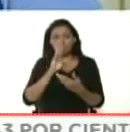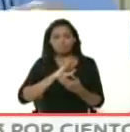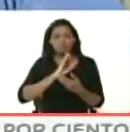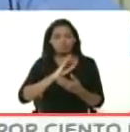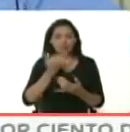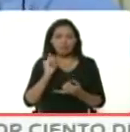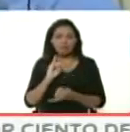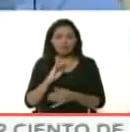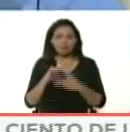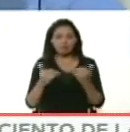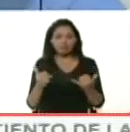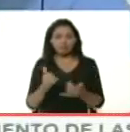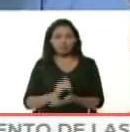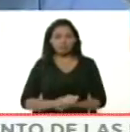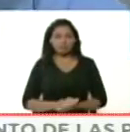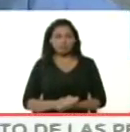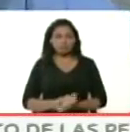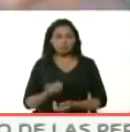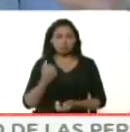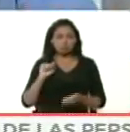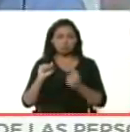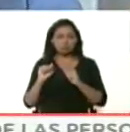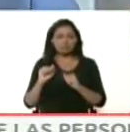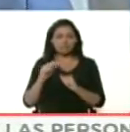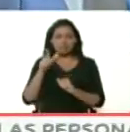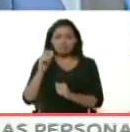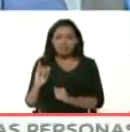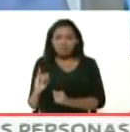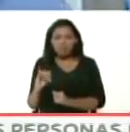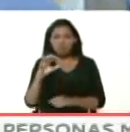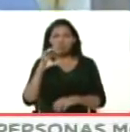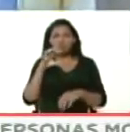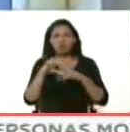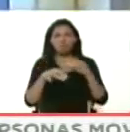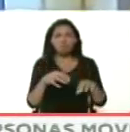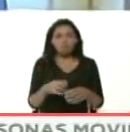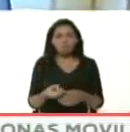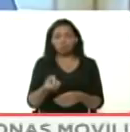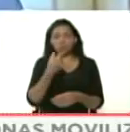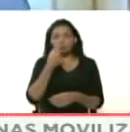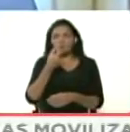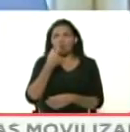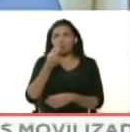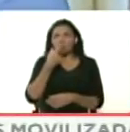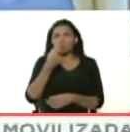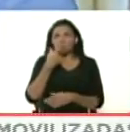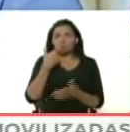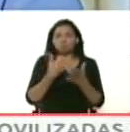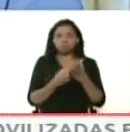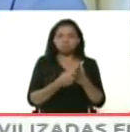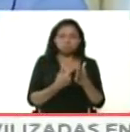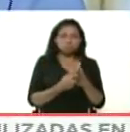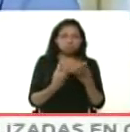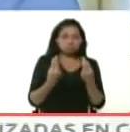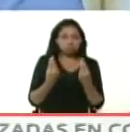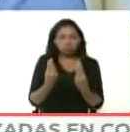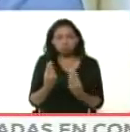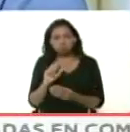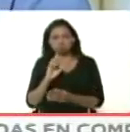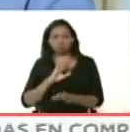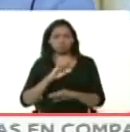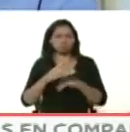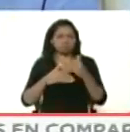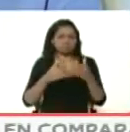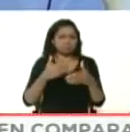que evitan que el ganado lleve antibióticos, pues que tenga que ser vacunado de manera